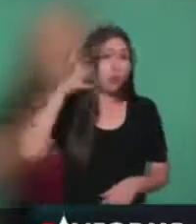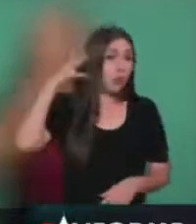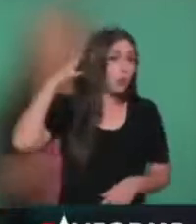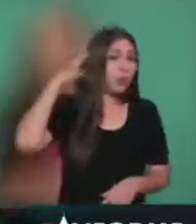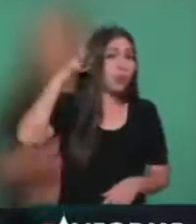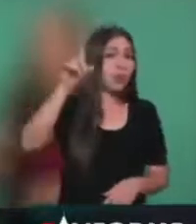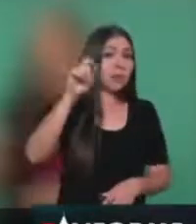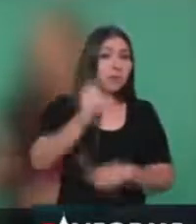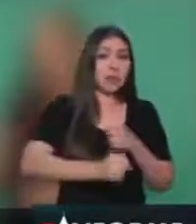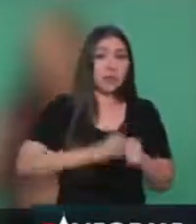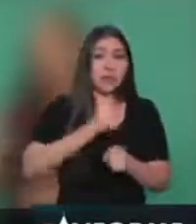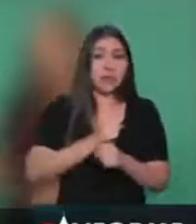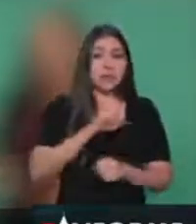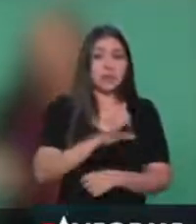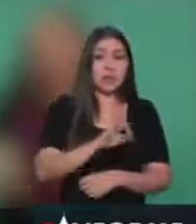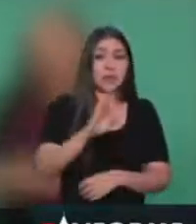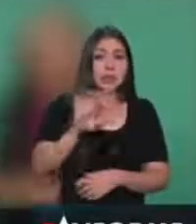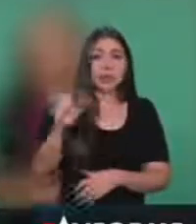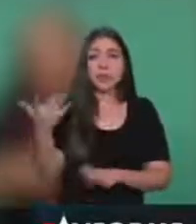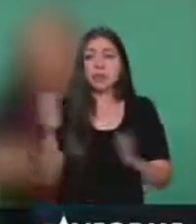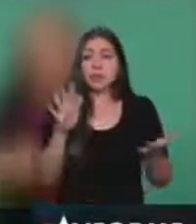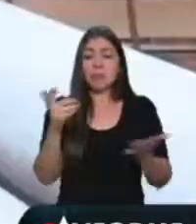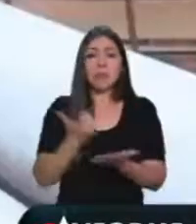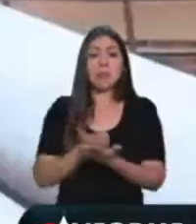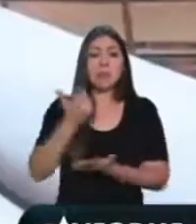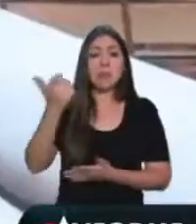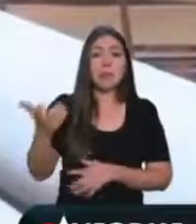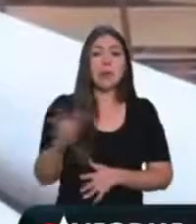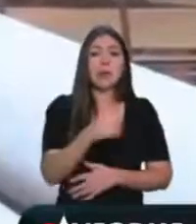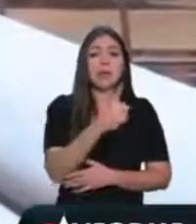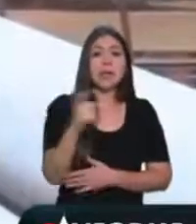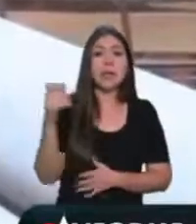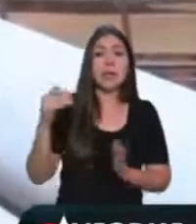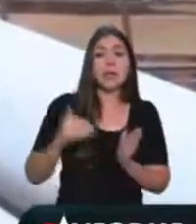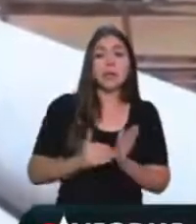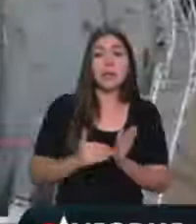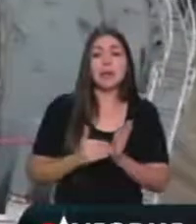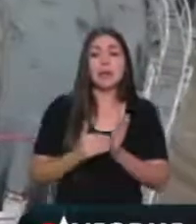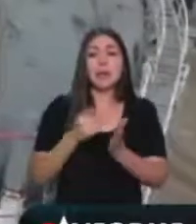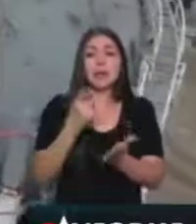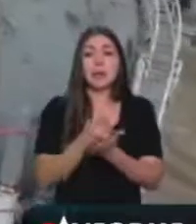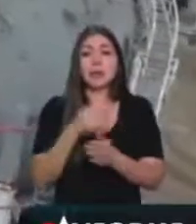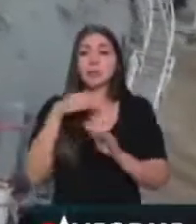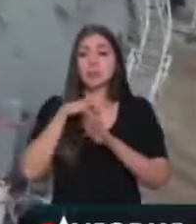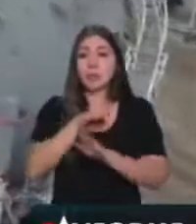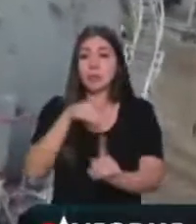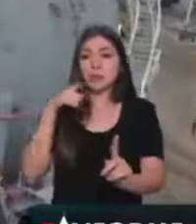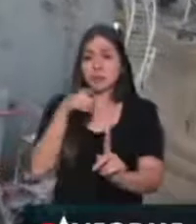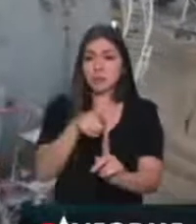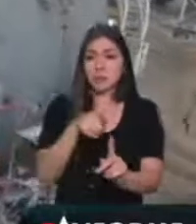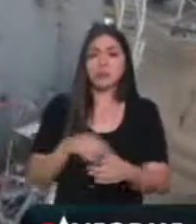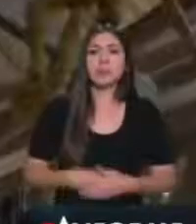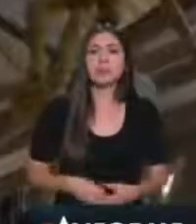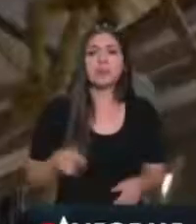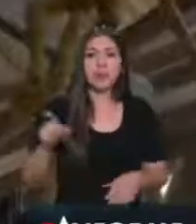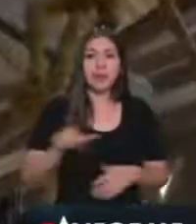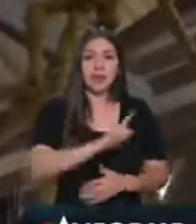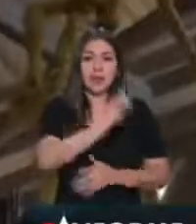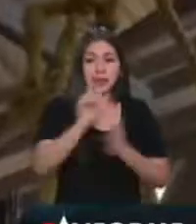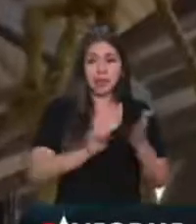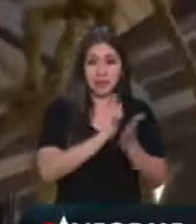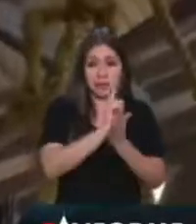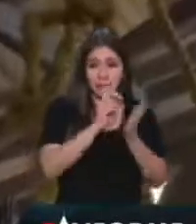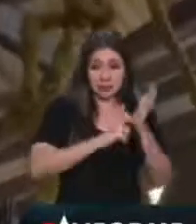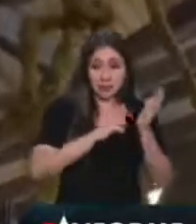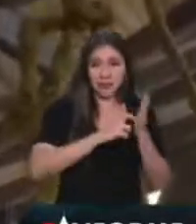pagar más de 100,000 millones de pesos en esto. Con la reforma eléctrica, el gobierno busca evitar una crisis energética